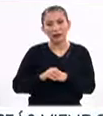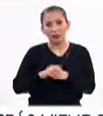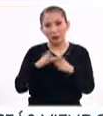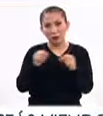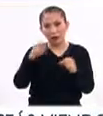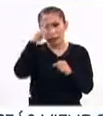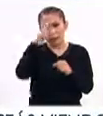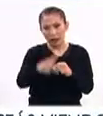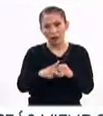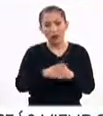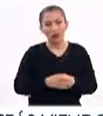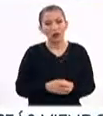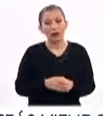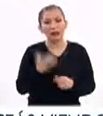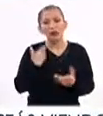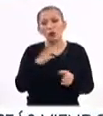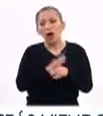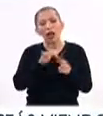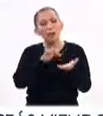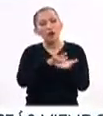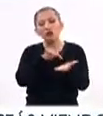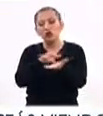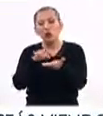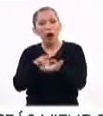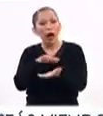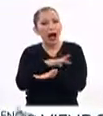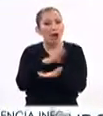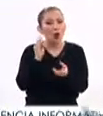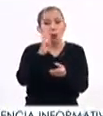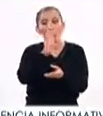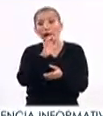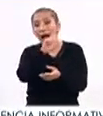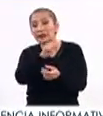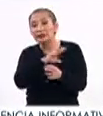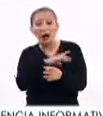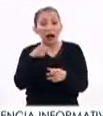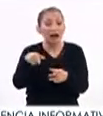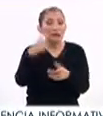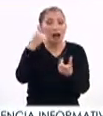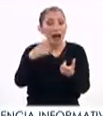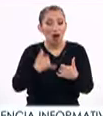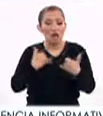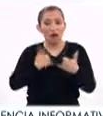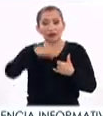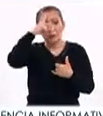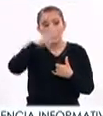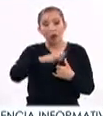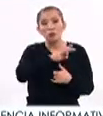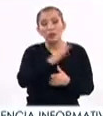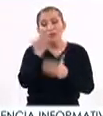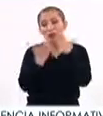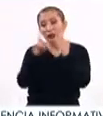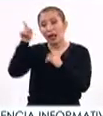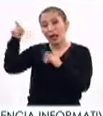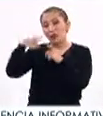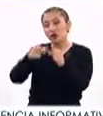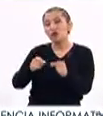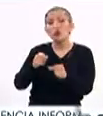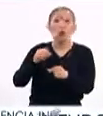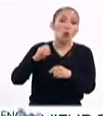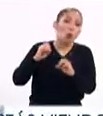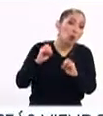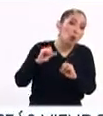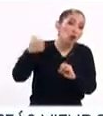de Japón en México. ¿Qué apoyos otorgan o qué becas pueden otorgar para que jóvenes mexicanos puedan estudiar allá y qué